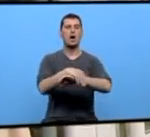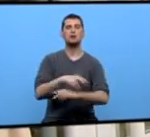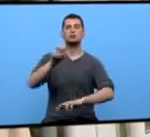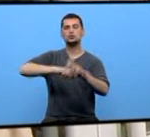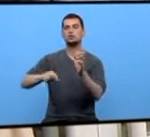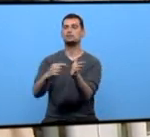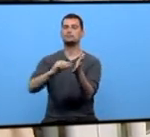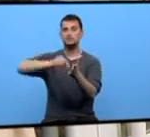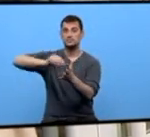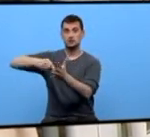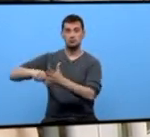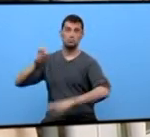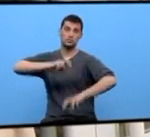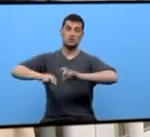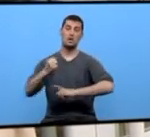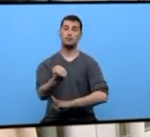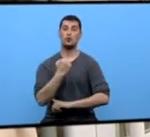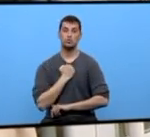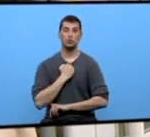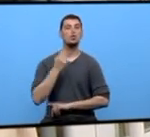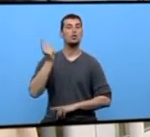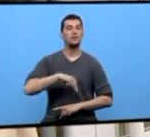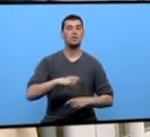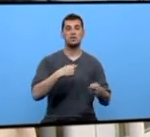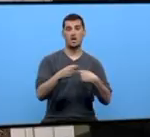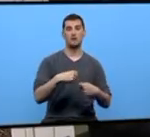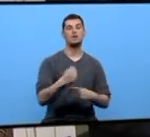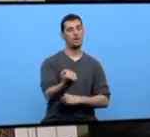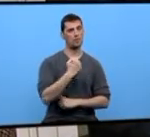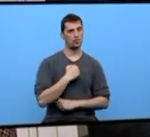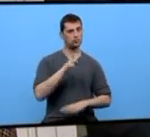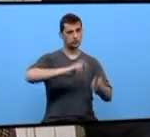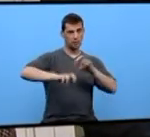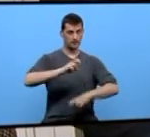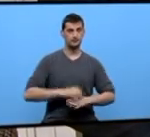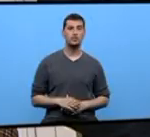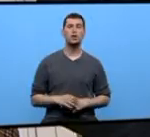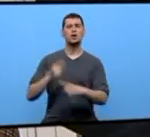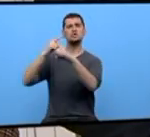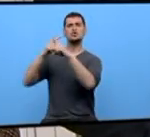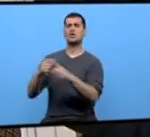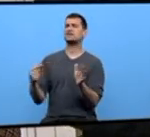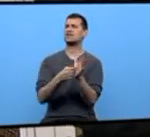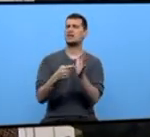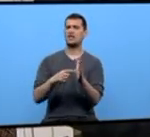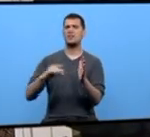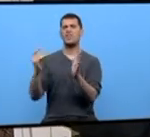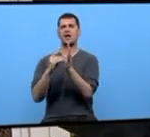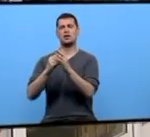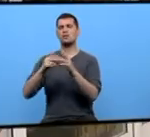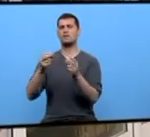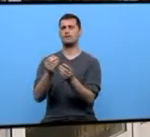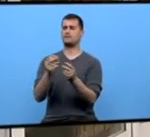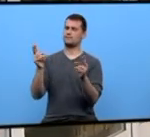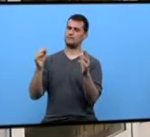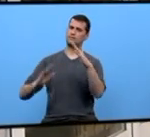cidade e despois, bueno, a nivel de comercio e todo isto. Exixen a Xunta a paralización do decreto e que se faga un estudo